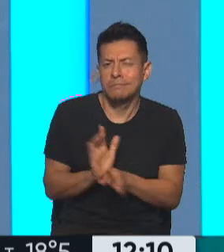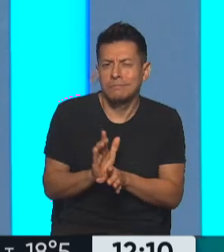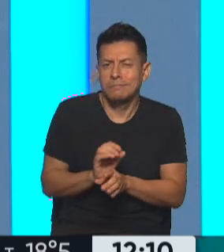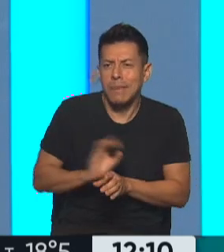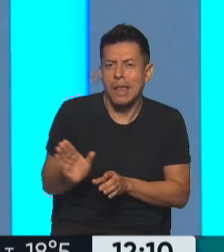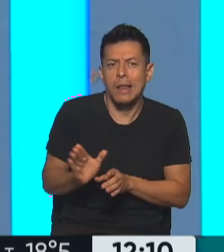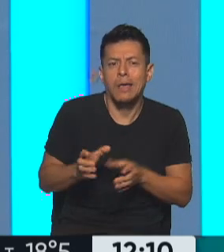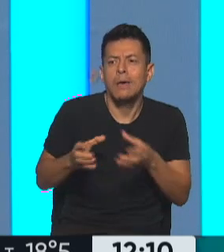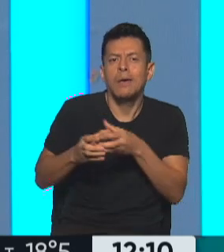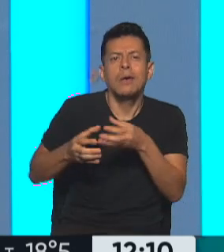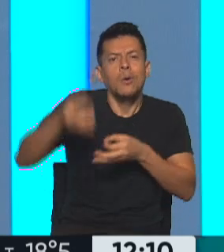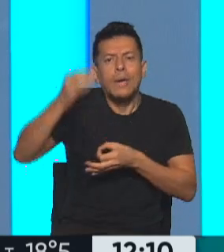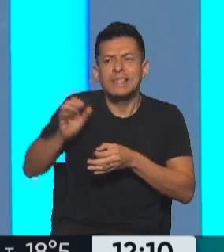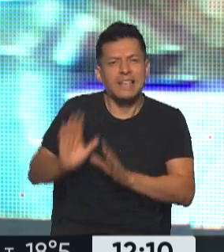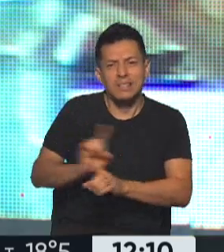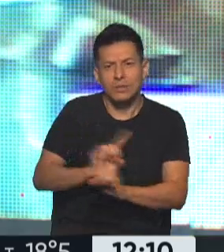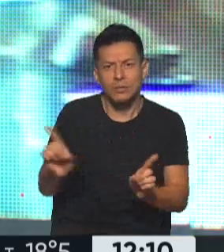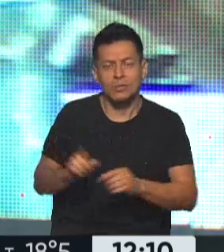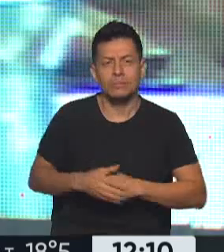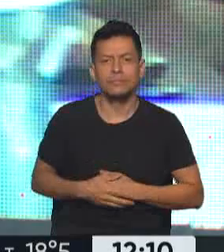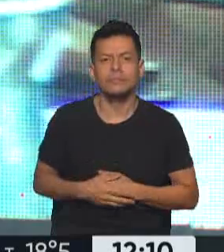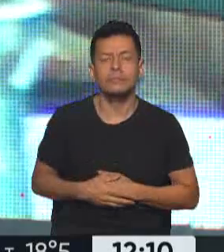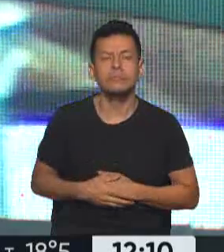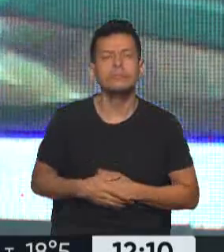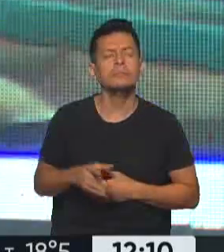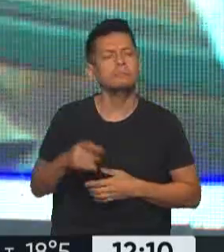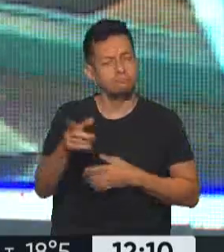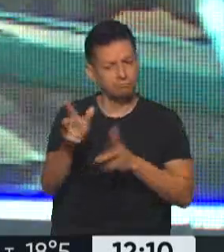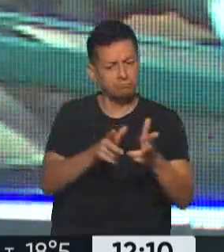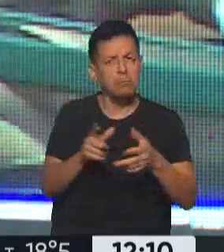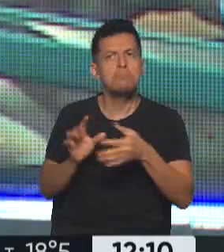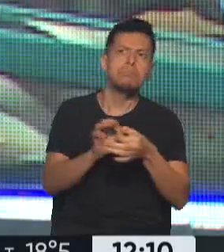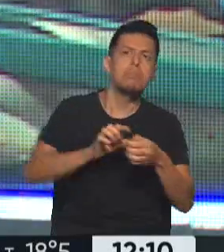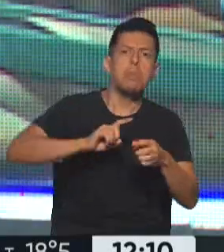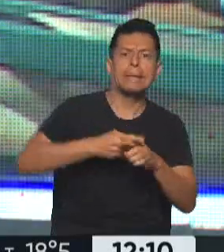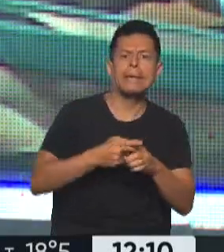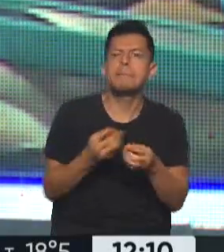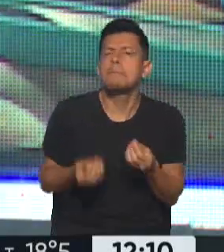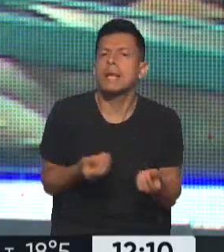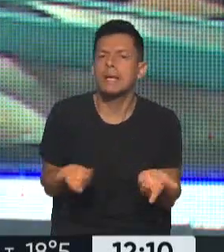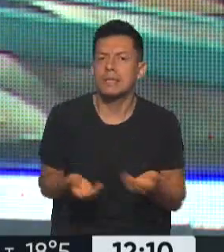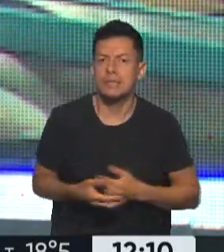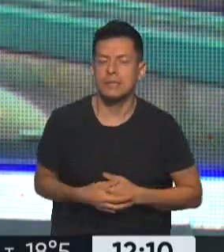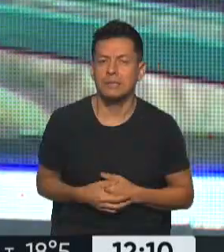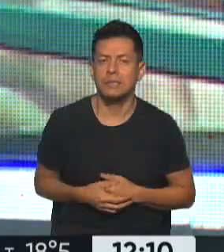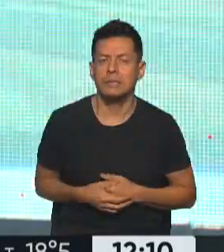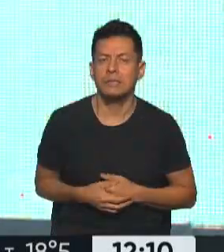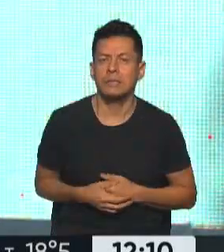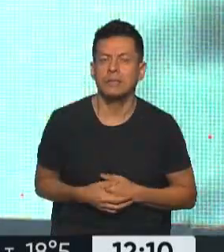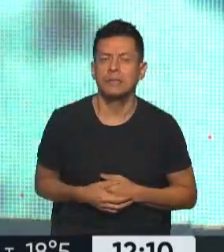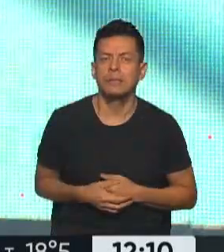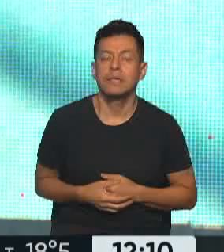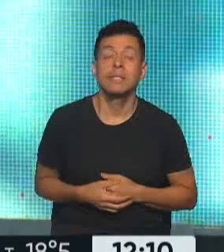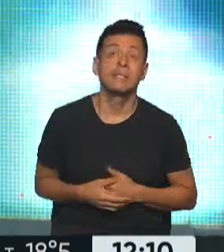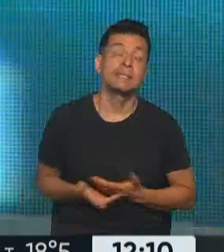un magistrado, un juez. Ministro, hacer política, recién decía usted, ¿hacer política para qué? Bueno,